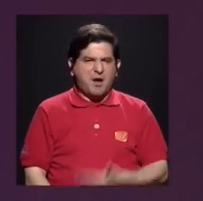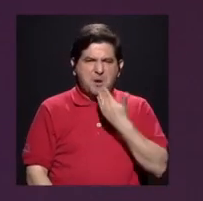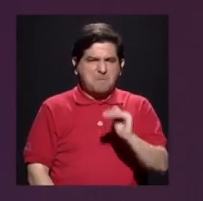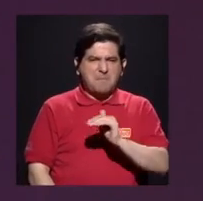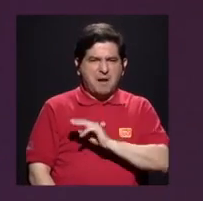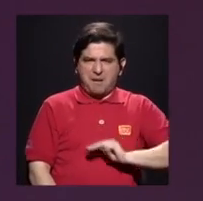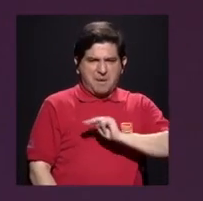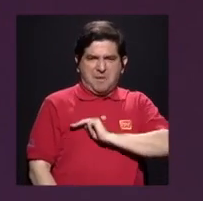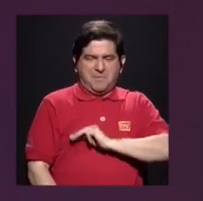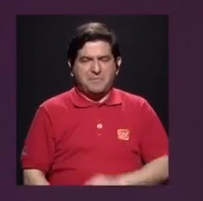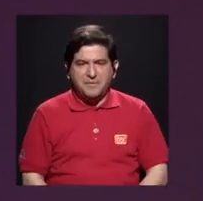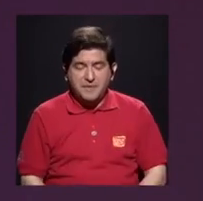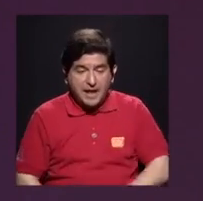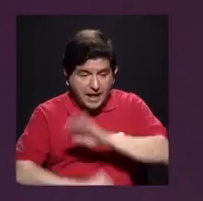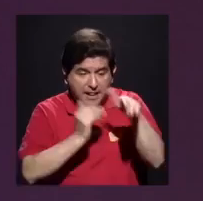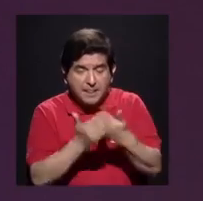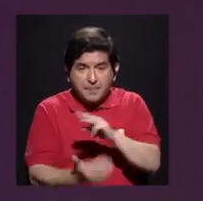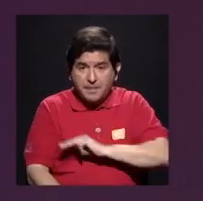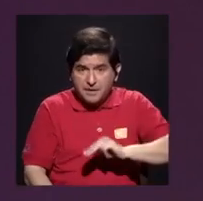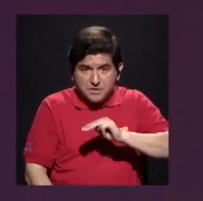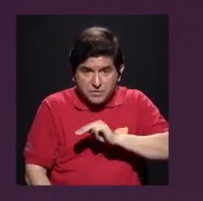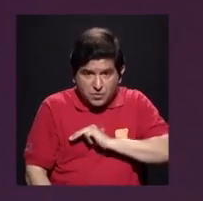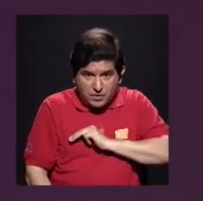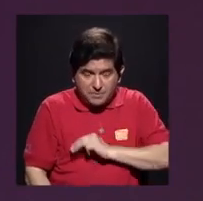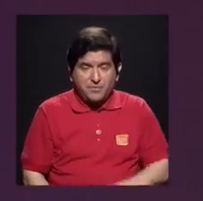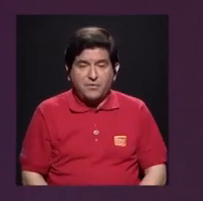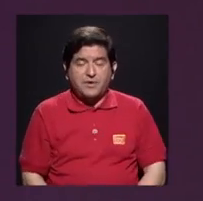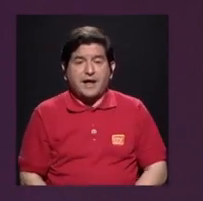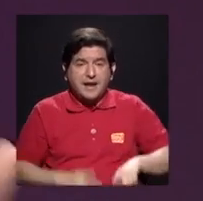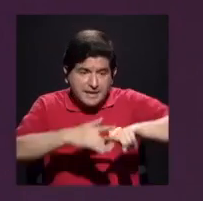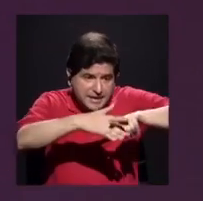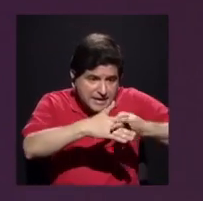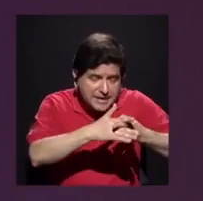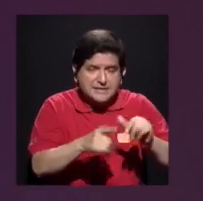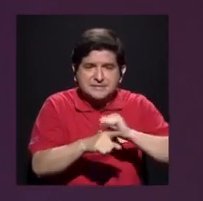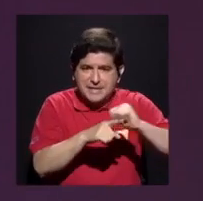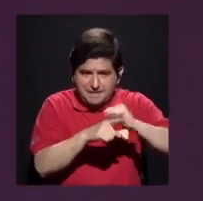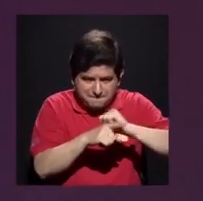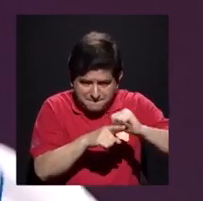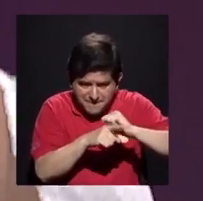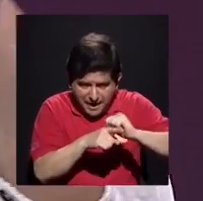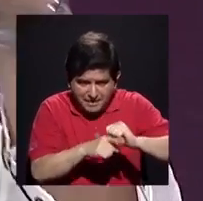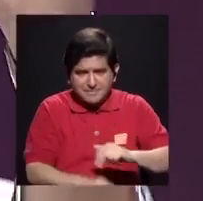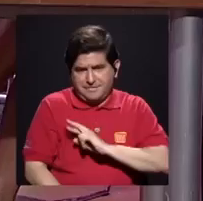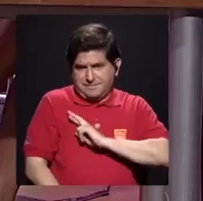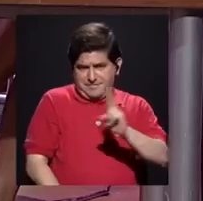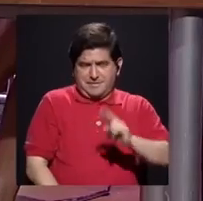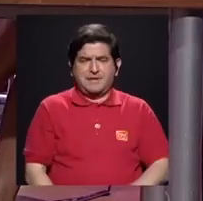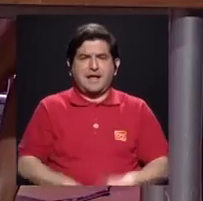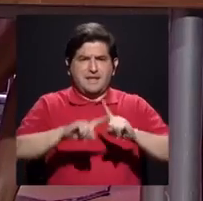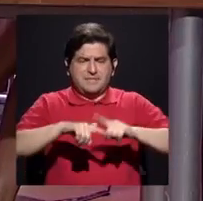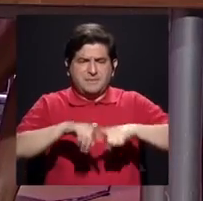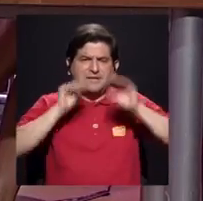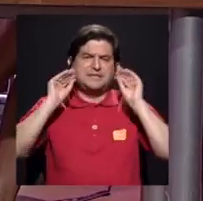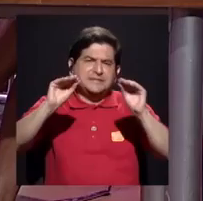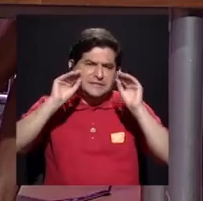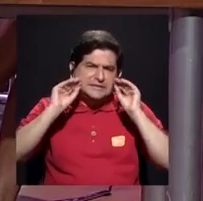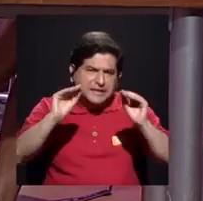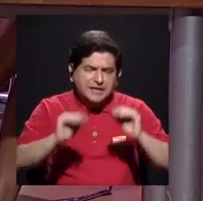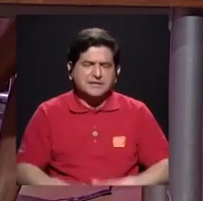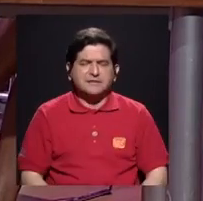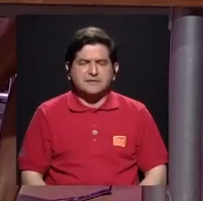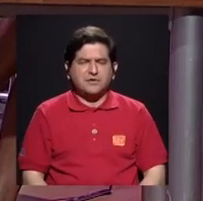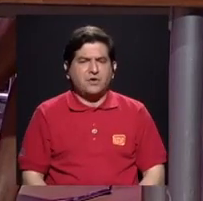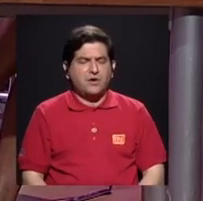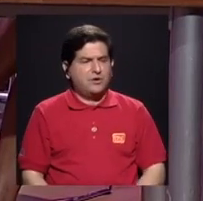el hecho de que de toda moral que de toda religión se derive una práctica moral que esté amparada en unos ciertos dogmas y doctrinas religiosas